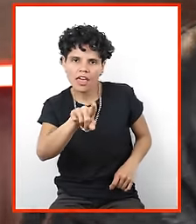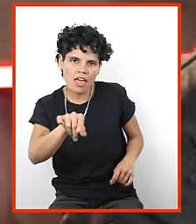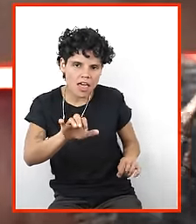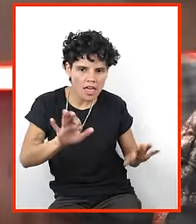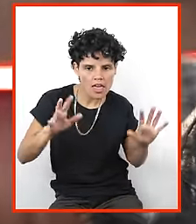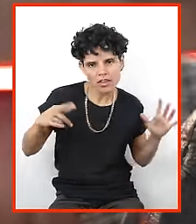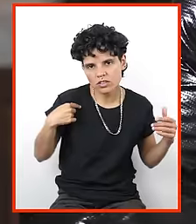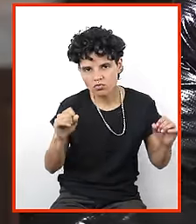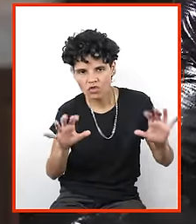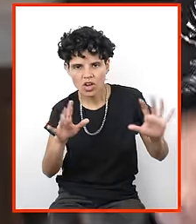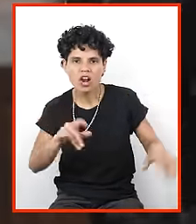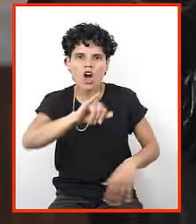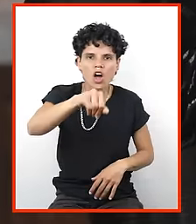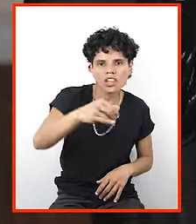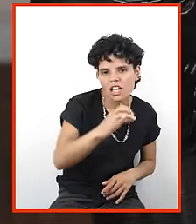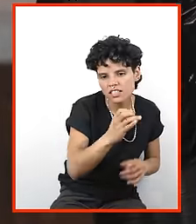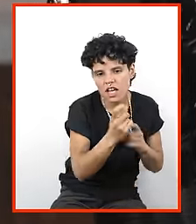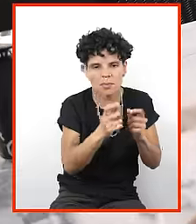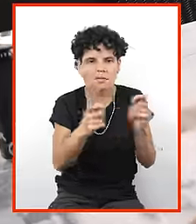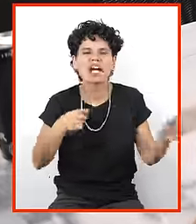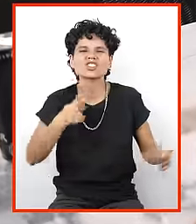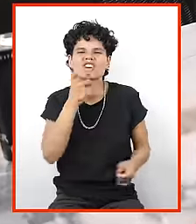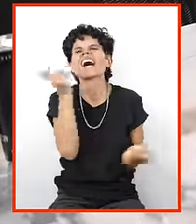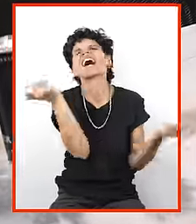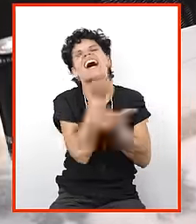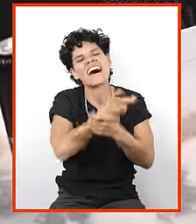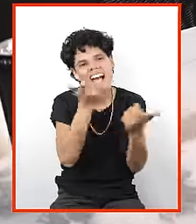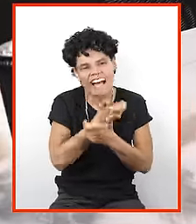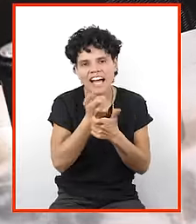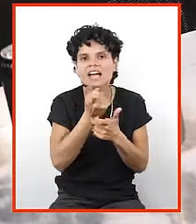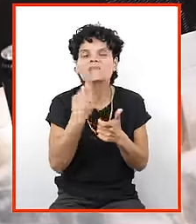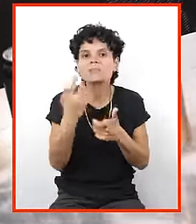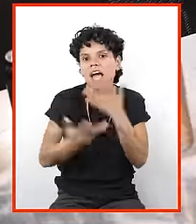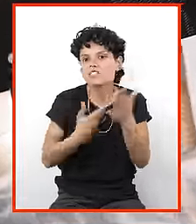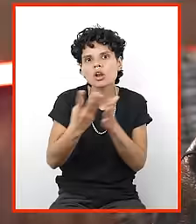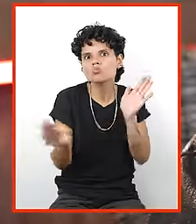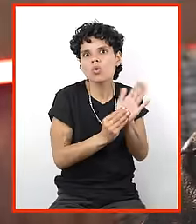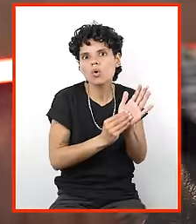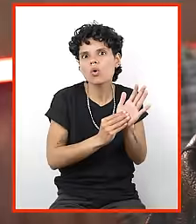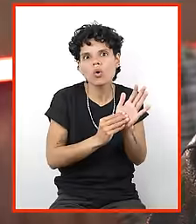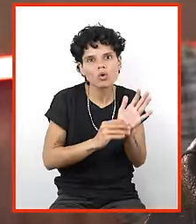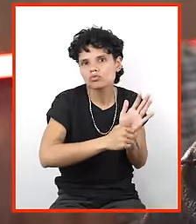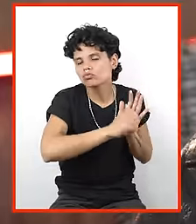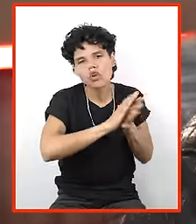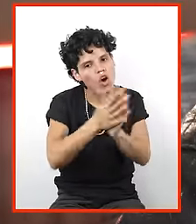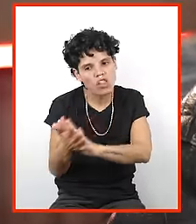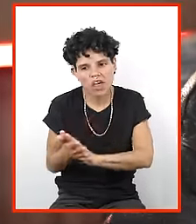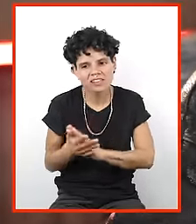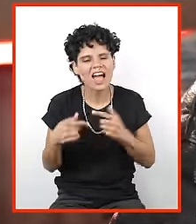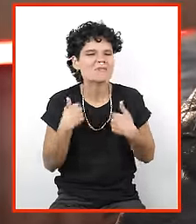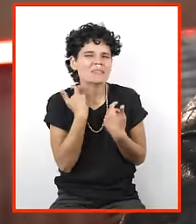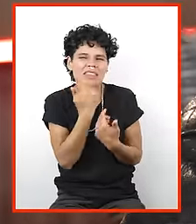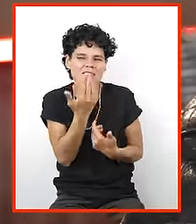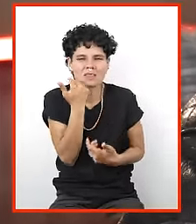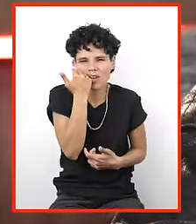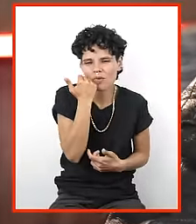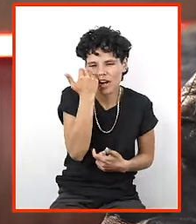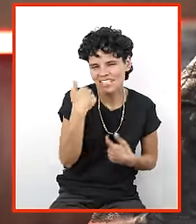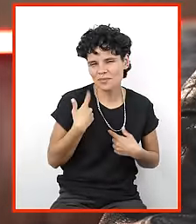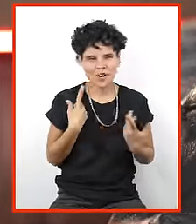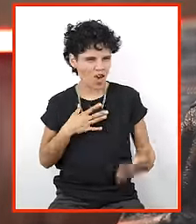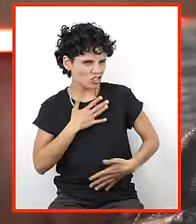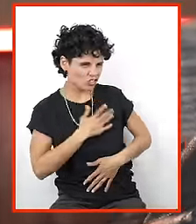Rosenthal, como cuando viste los... El JC que le dicen. El JC que le dicen. Barra, sí, todas las que antes tienen esas barras. A mí me da mono decir